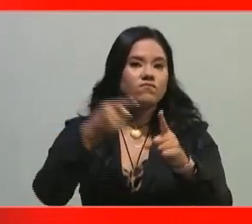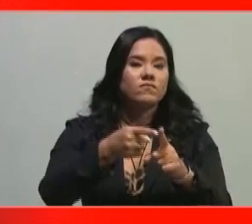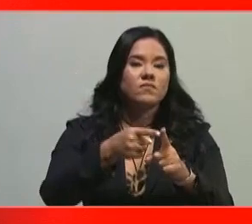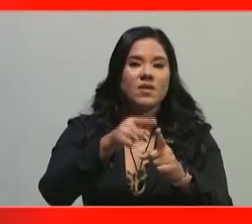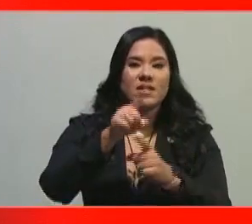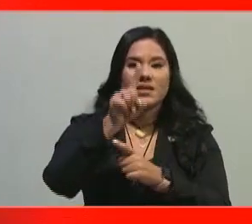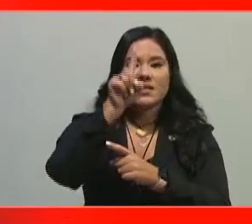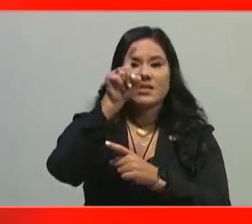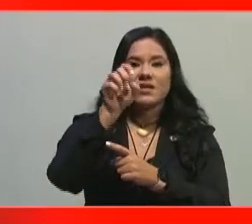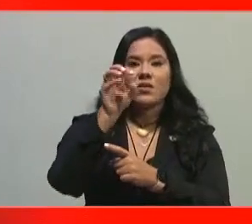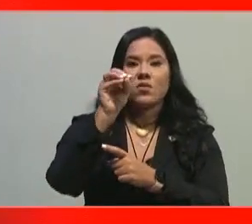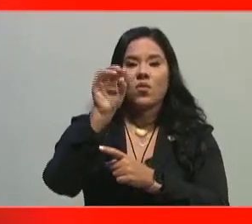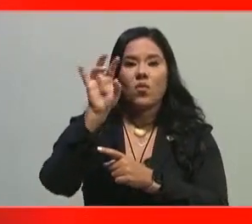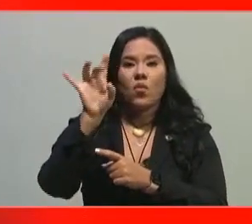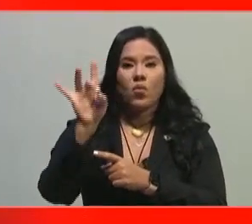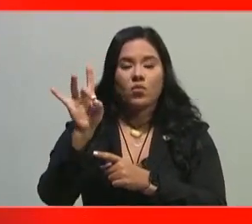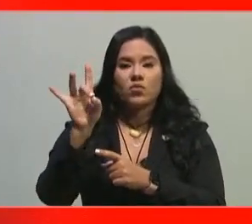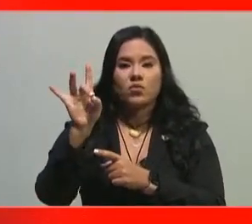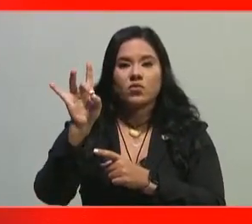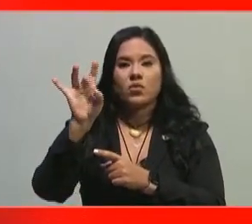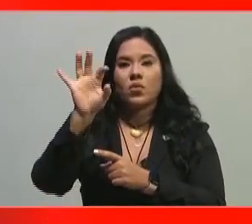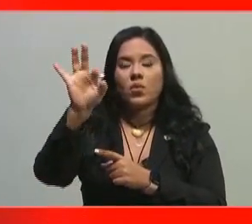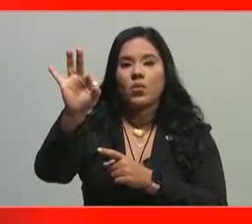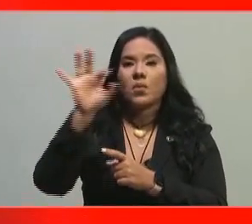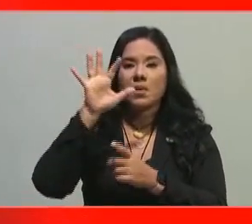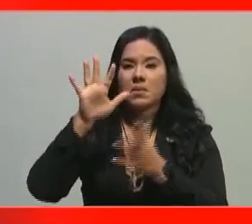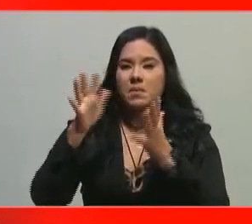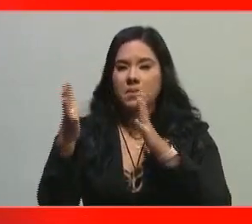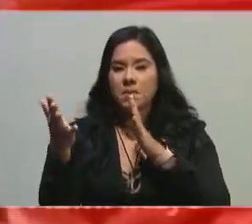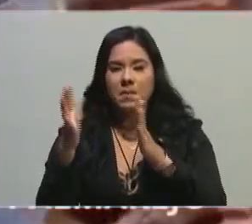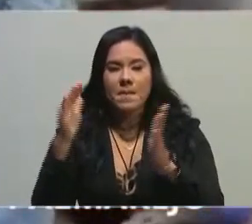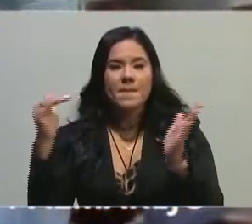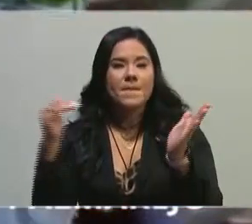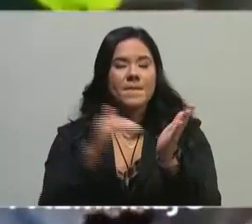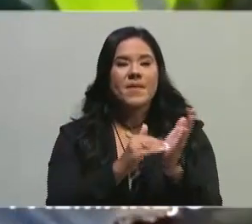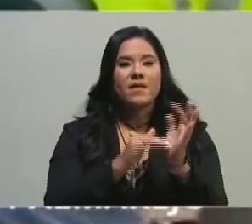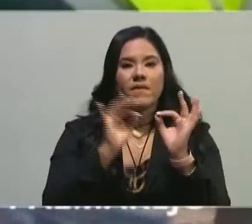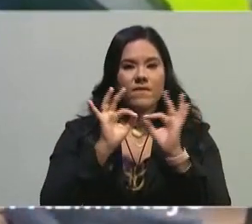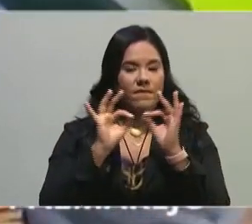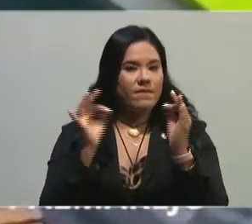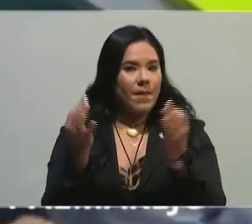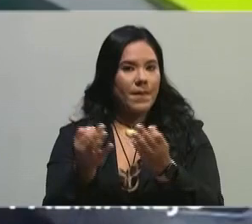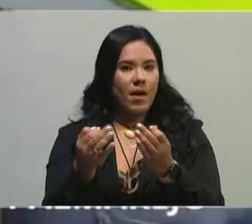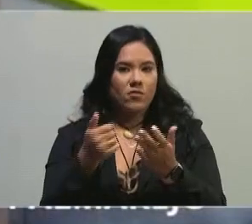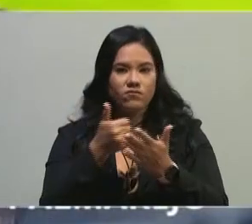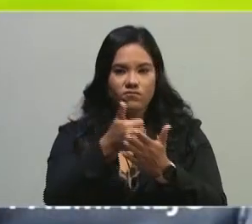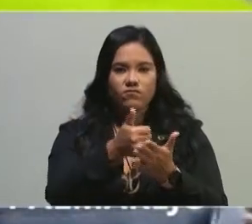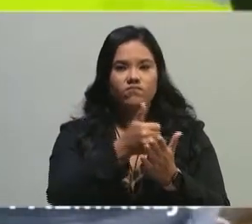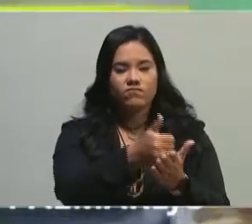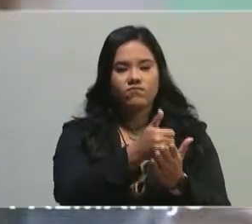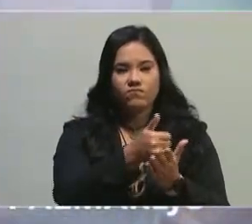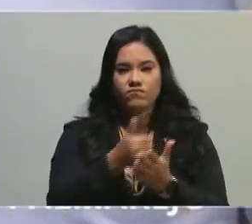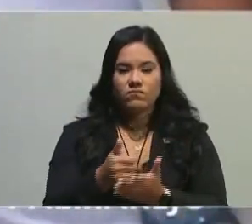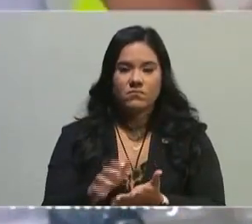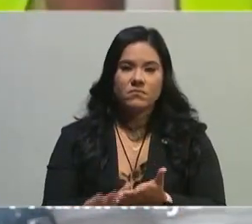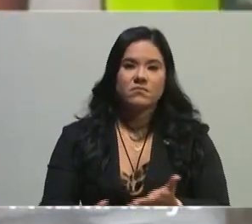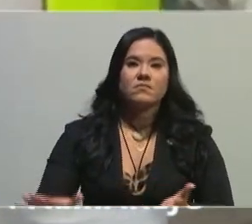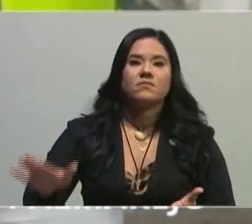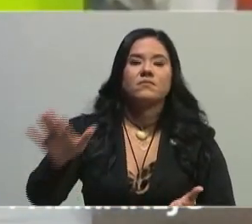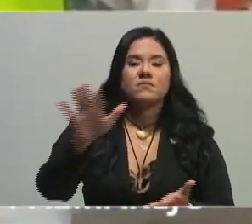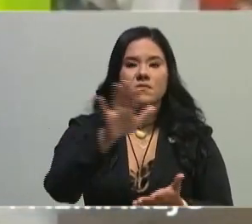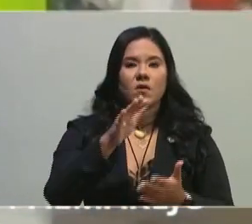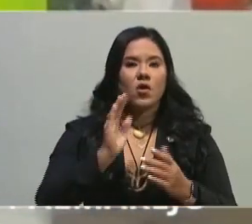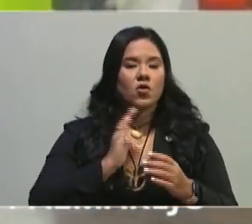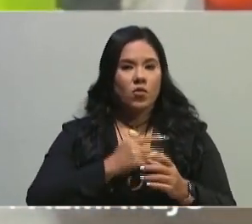de 108.900 y tantas familias que hemos ido llevarle hemos ido